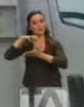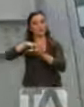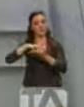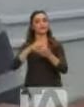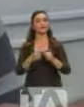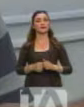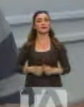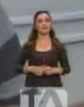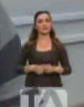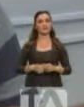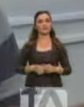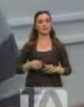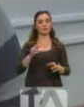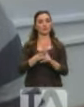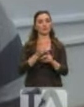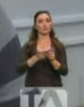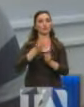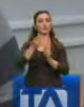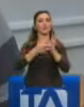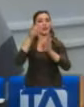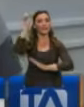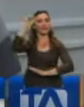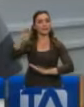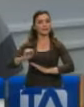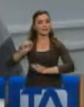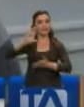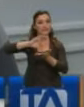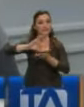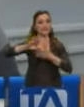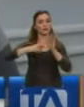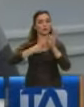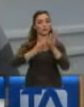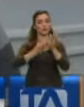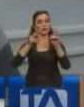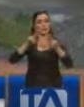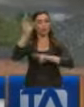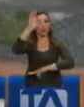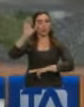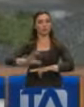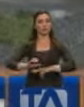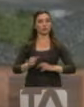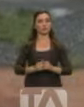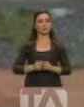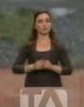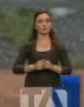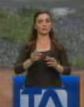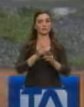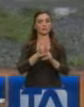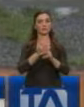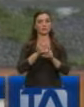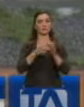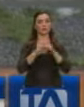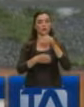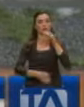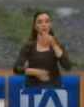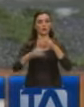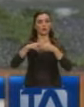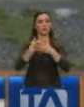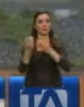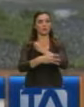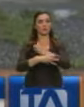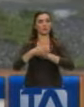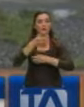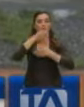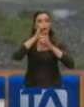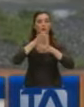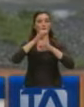provincias del país. Este producto estamos llevando para la Sierra Centro y también para la costa. Este producto es nuevo en Pastaza, yo lo vengo